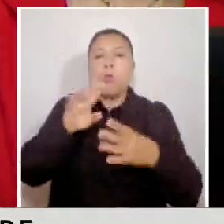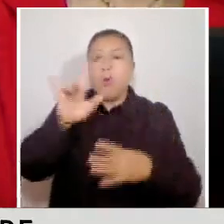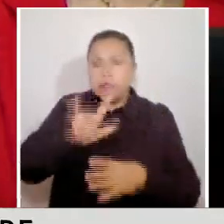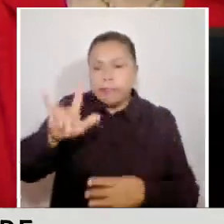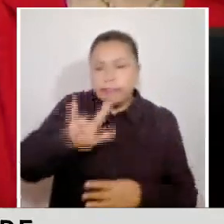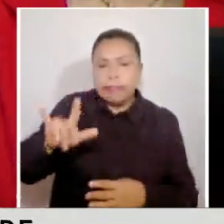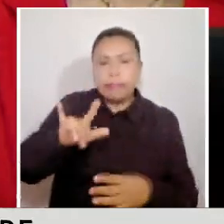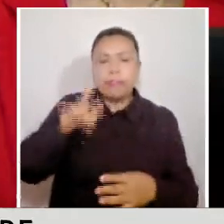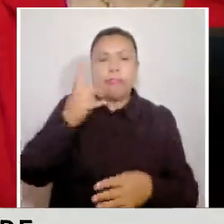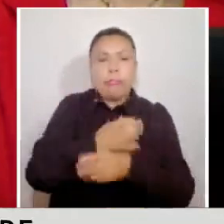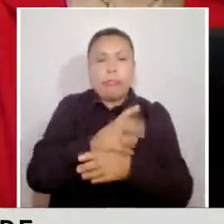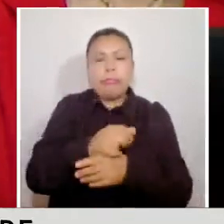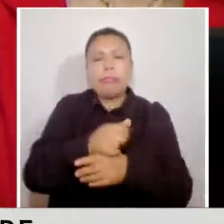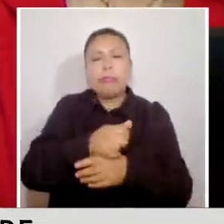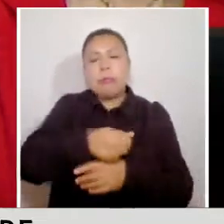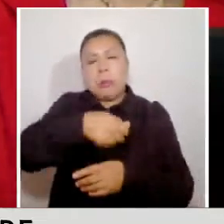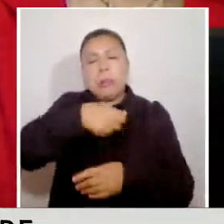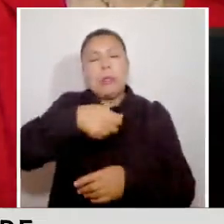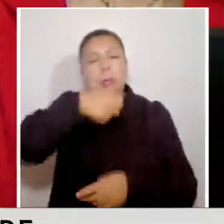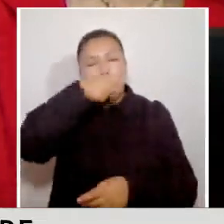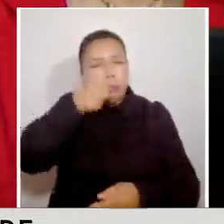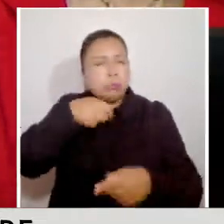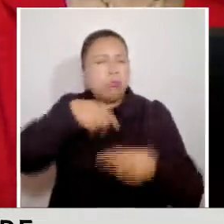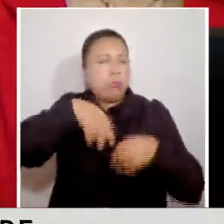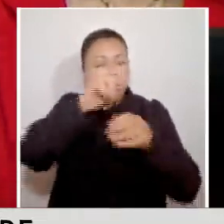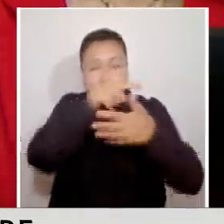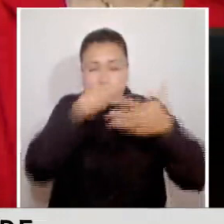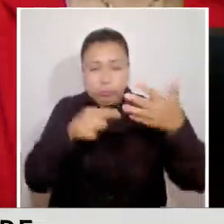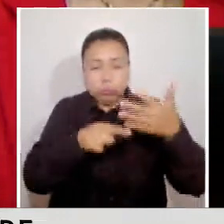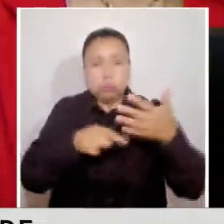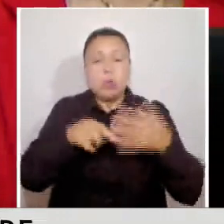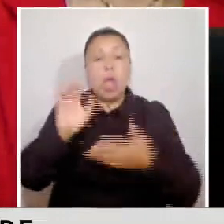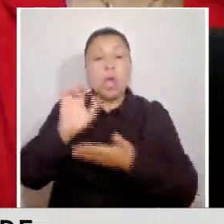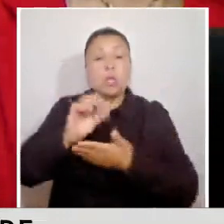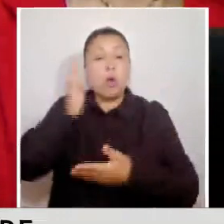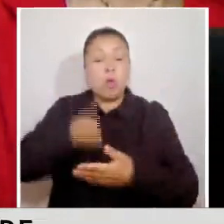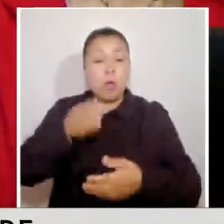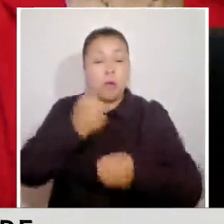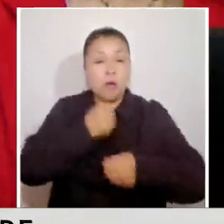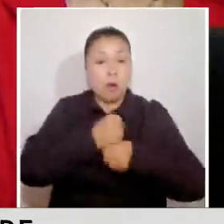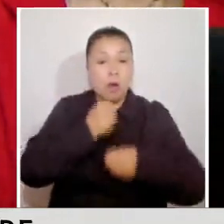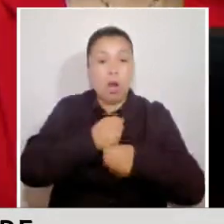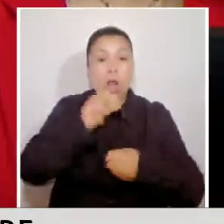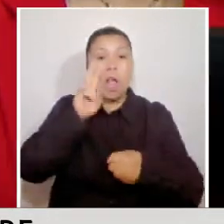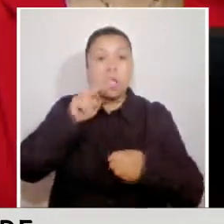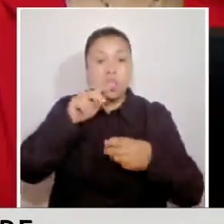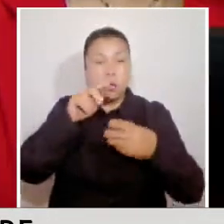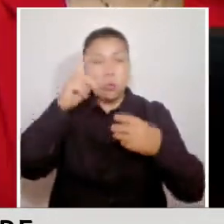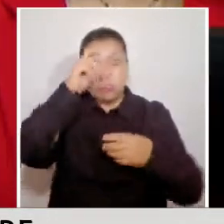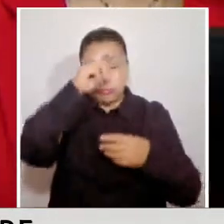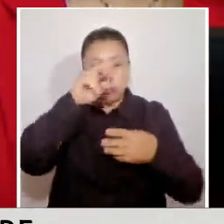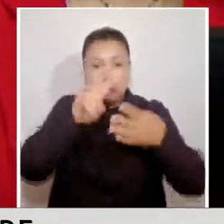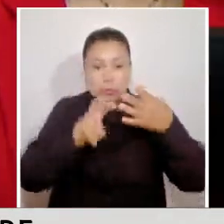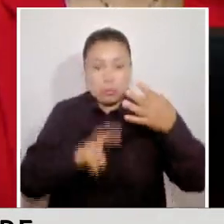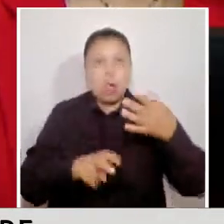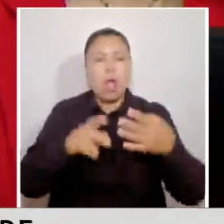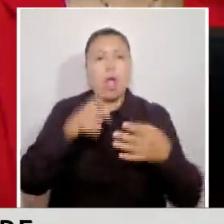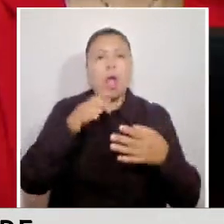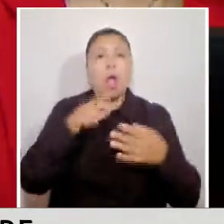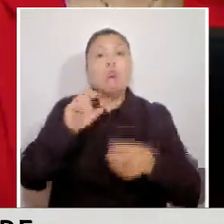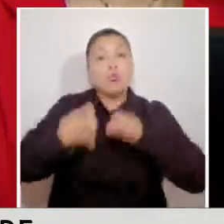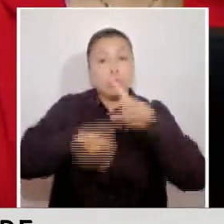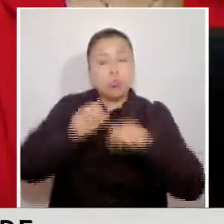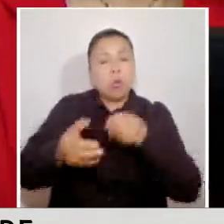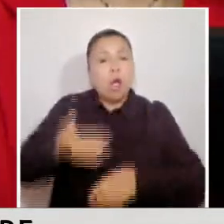estilo yo creo que la izquierda tiene que actuar sin complejos respecto de temas de esta naturaleza anteriormente lo defendíamos porque hablábamos